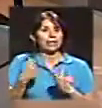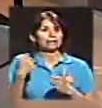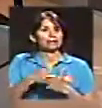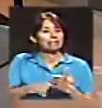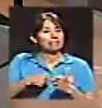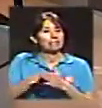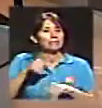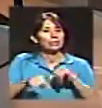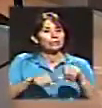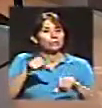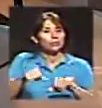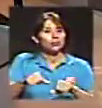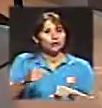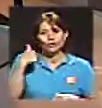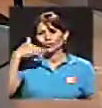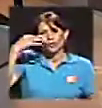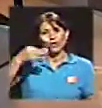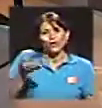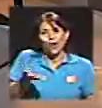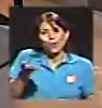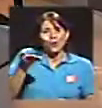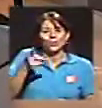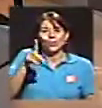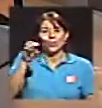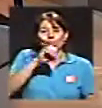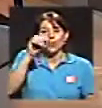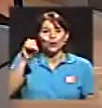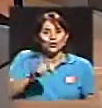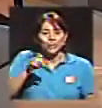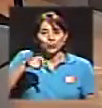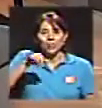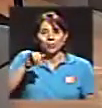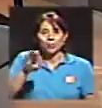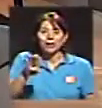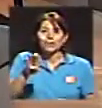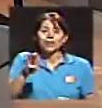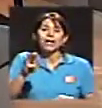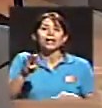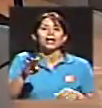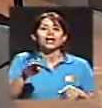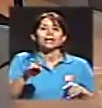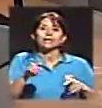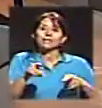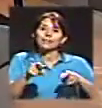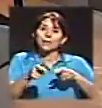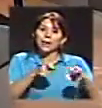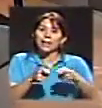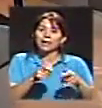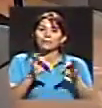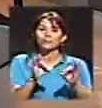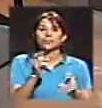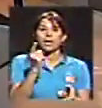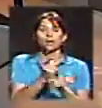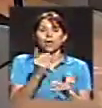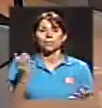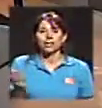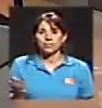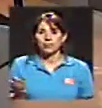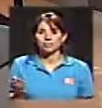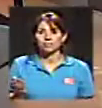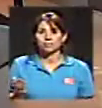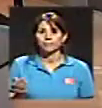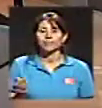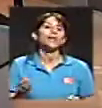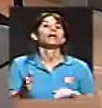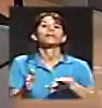no creo que un aumento de un 1% completamente del PIB sea manejable adecuadamente. Con